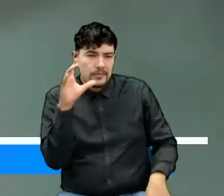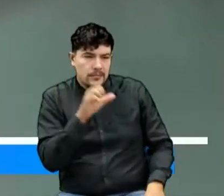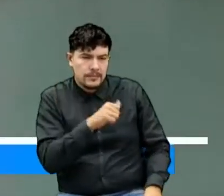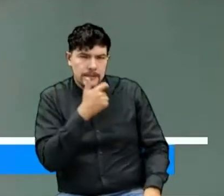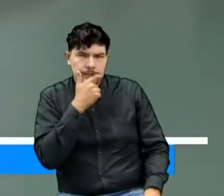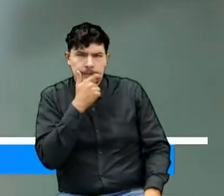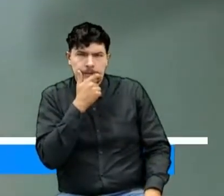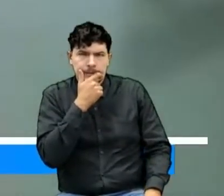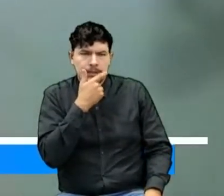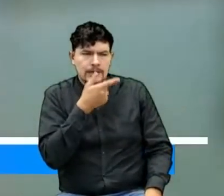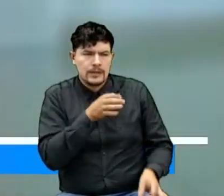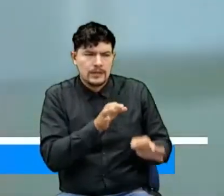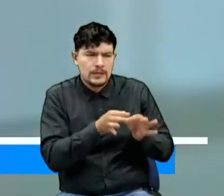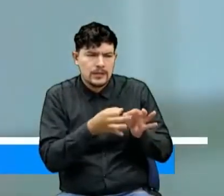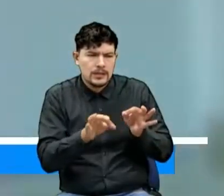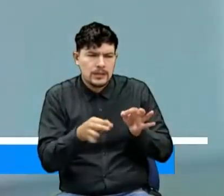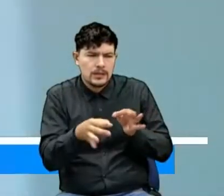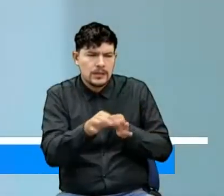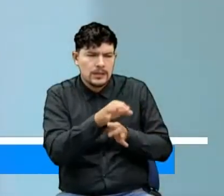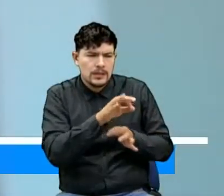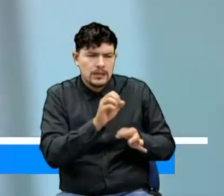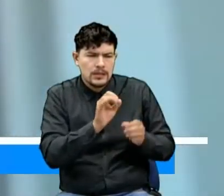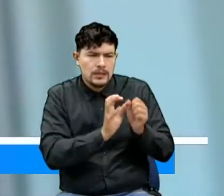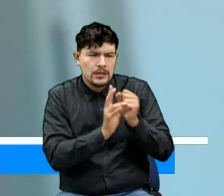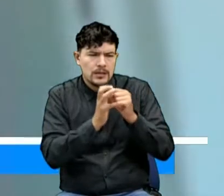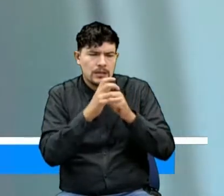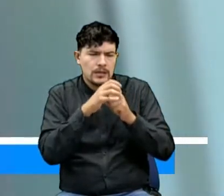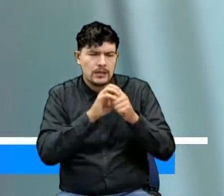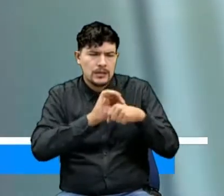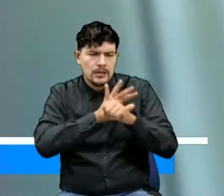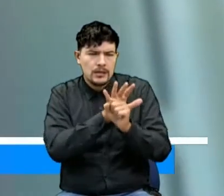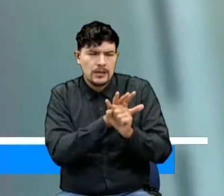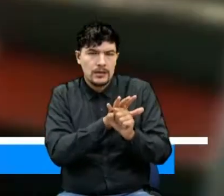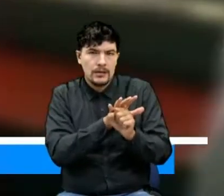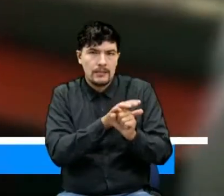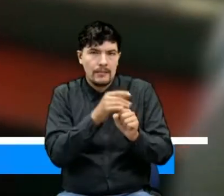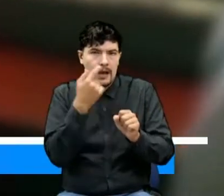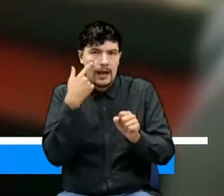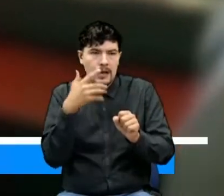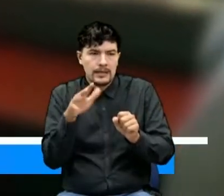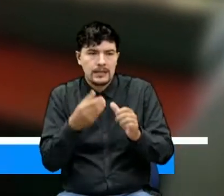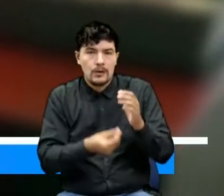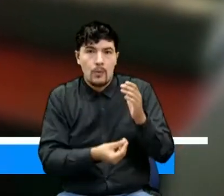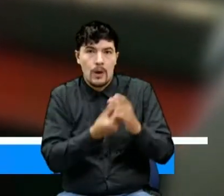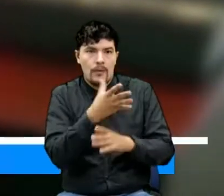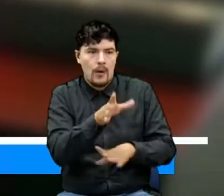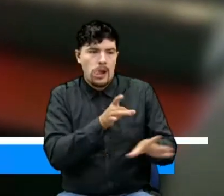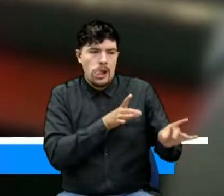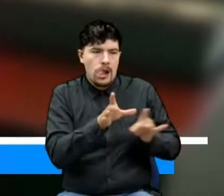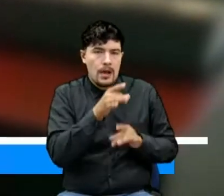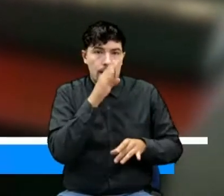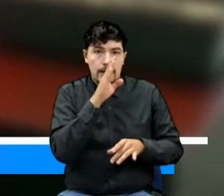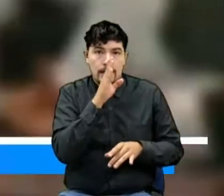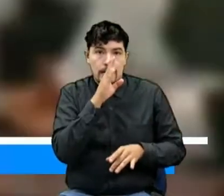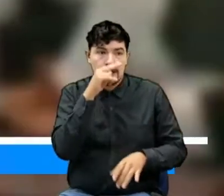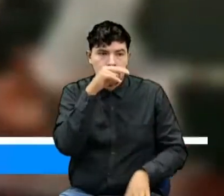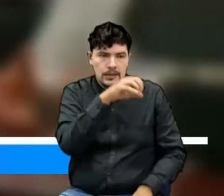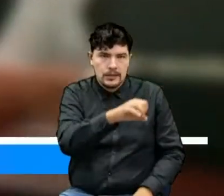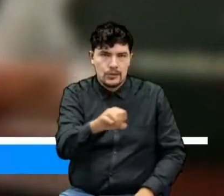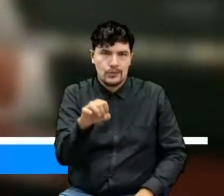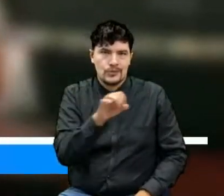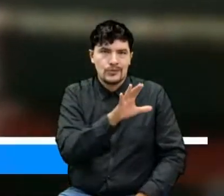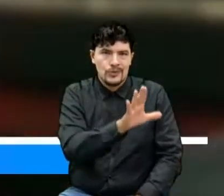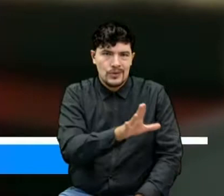mayor tasa de susceptibilidad en la población en edades infantiles a infectarse que a transmitir la infección.